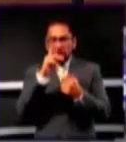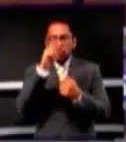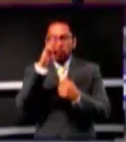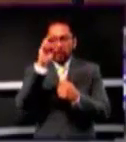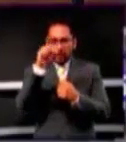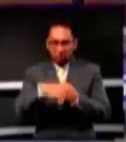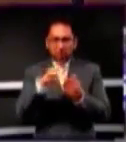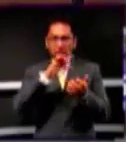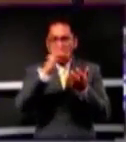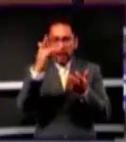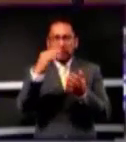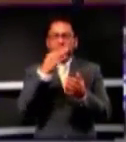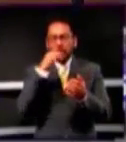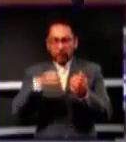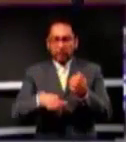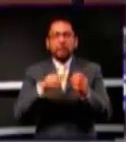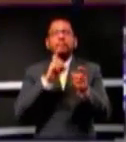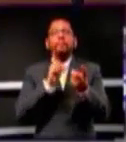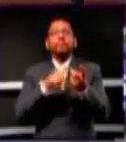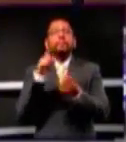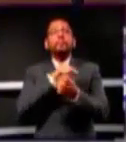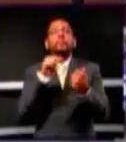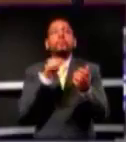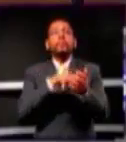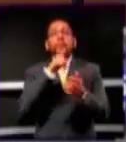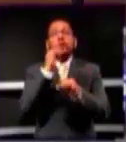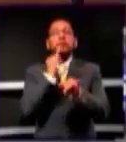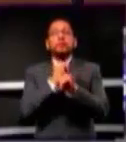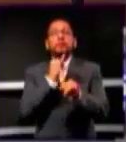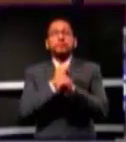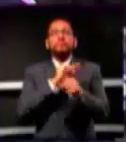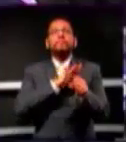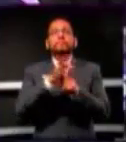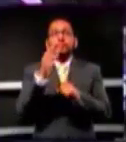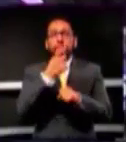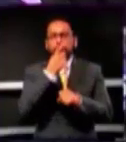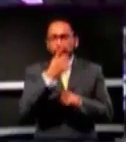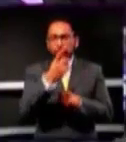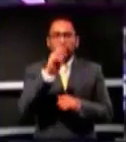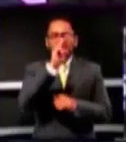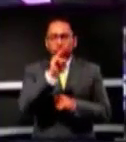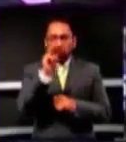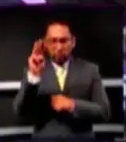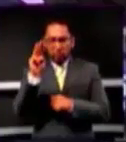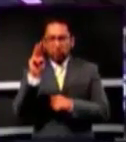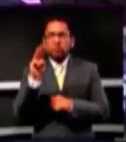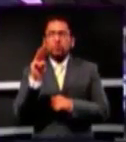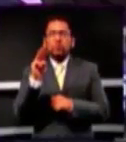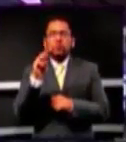por estos minutos para SM Noticias. Rápidamente, ¿dónde se encuentra localizada? Hay una página de internet. Es correcto, el